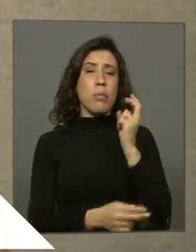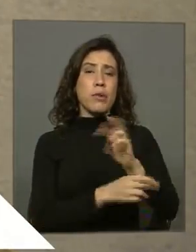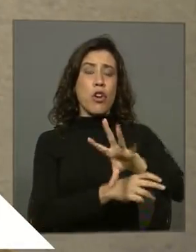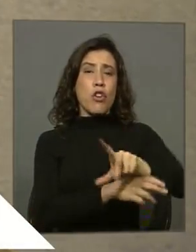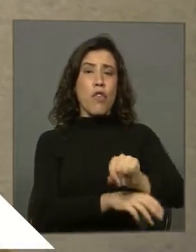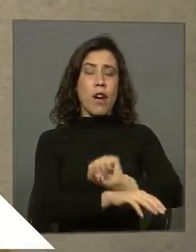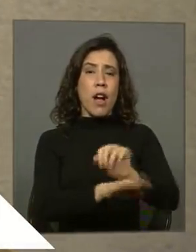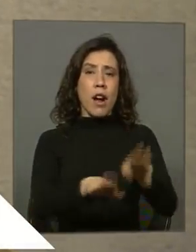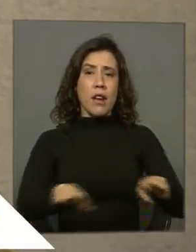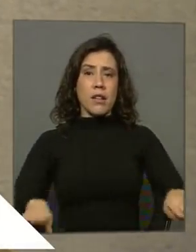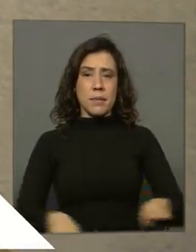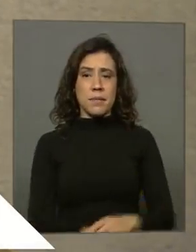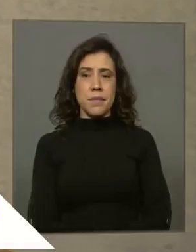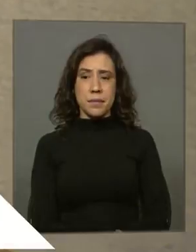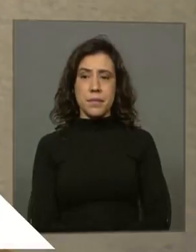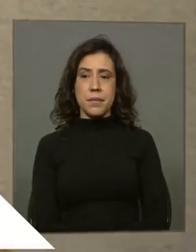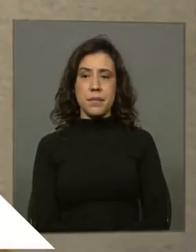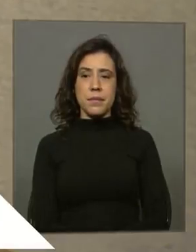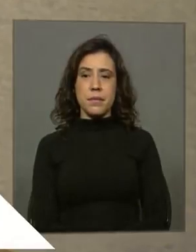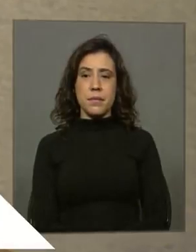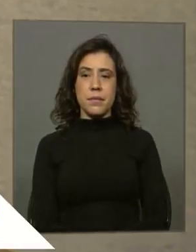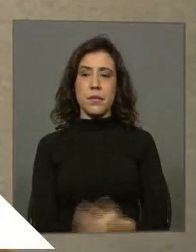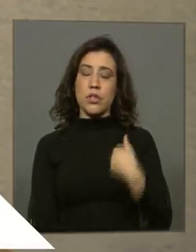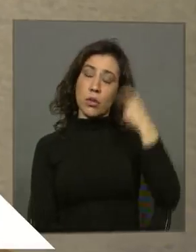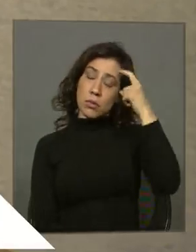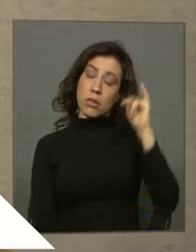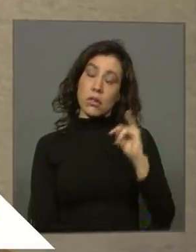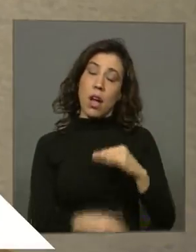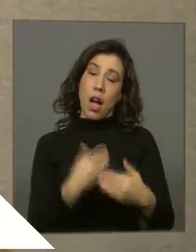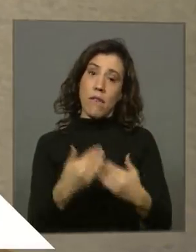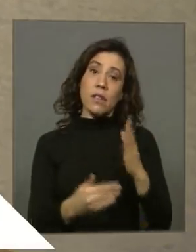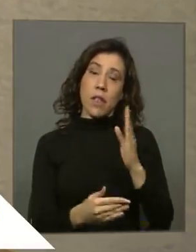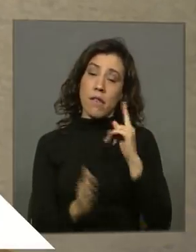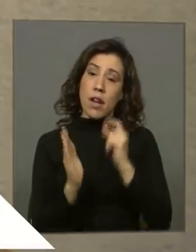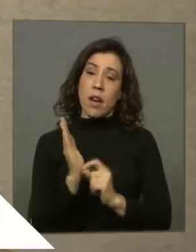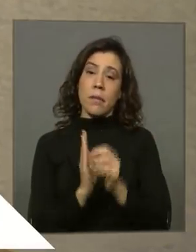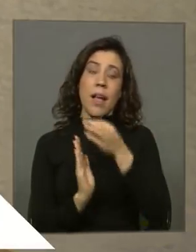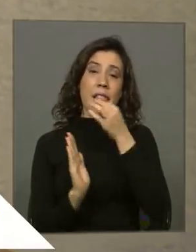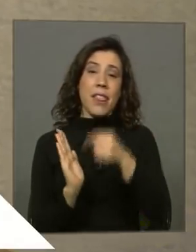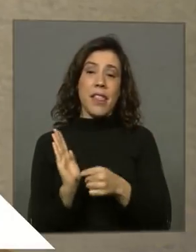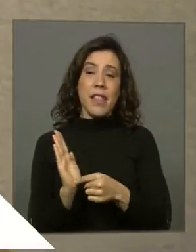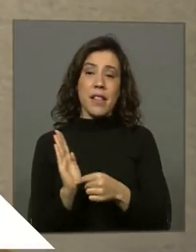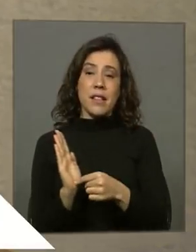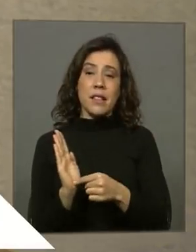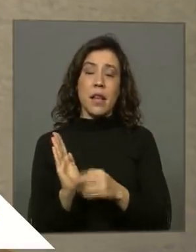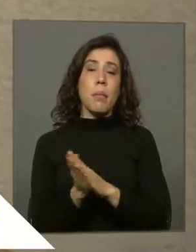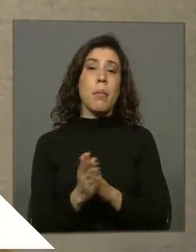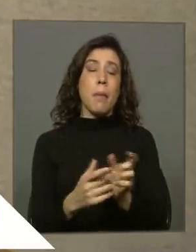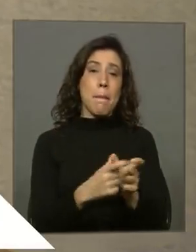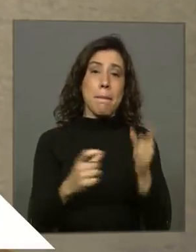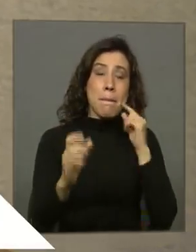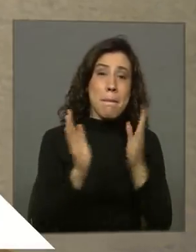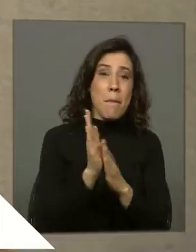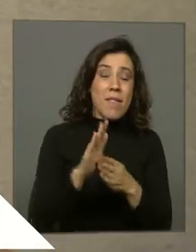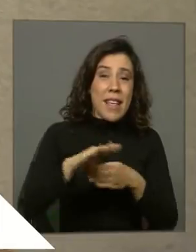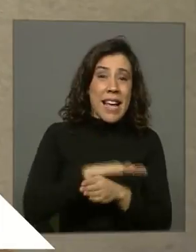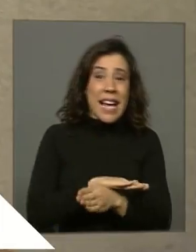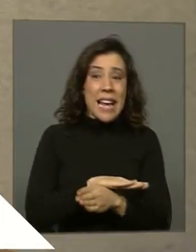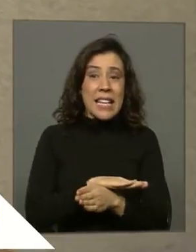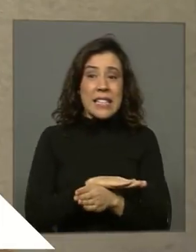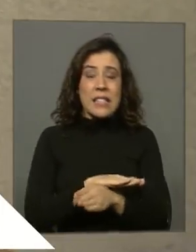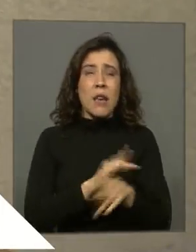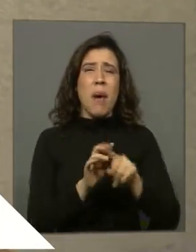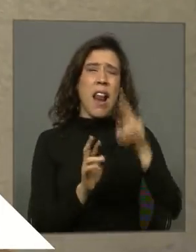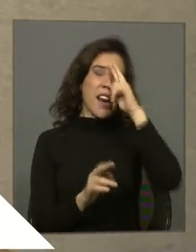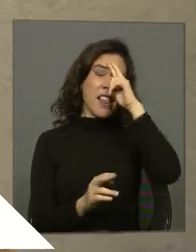estacionamientos y lo que indudablemente yo creo que es un avance y hay que reconocer es que se dice que si uno pierde el comprobante de ingresos ya no está esta cosa